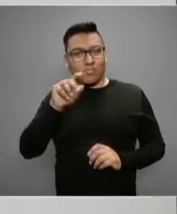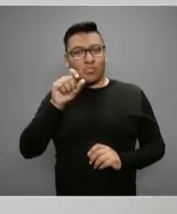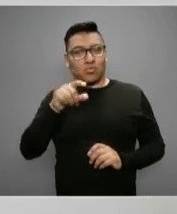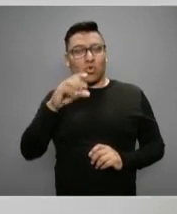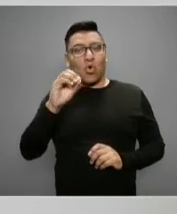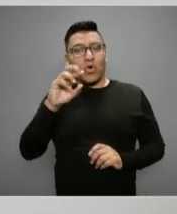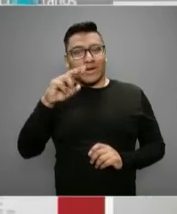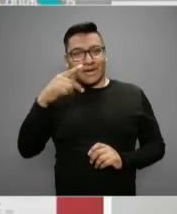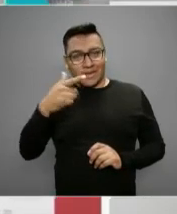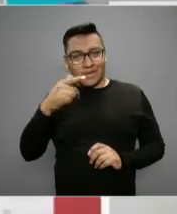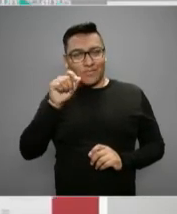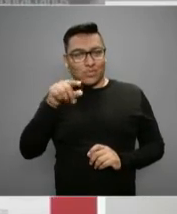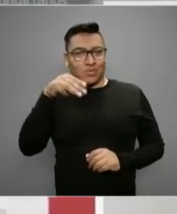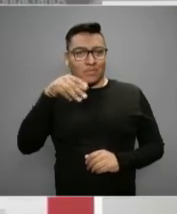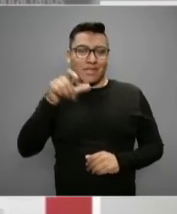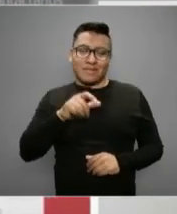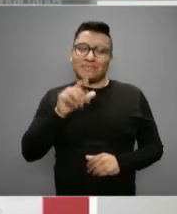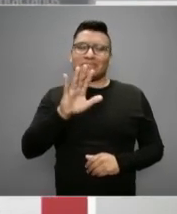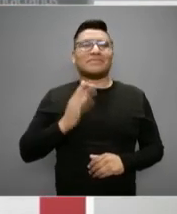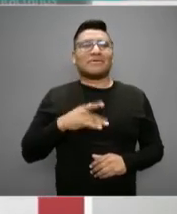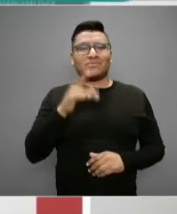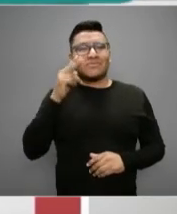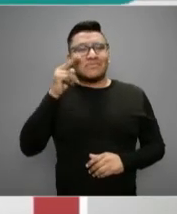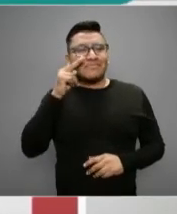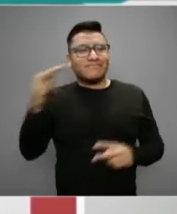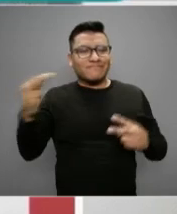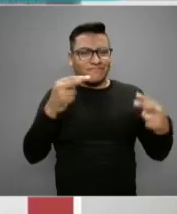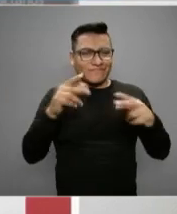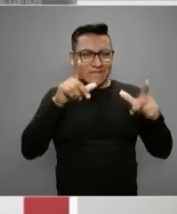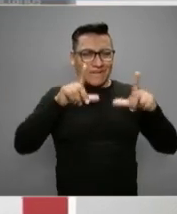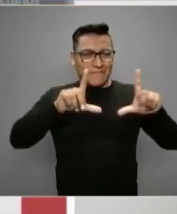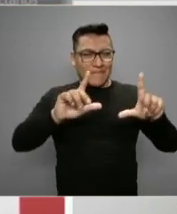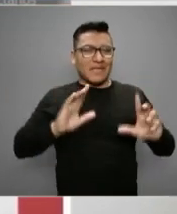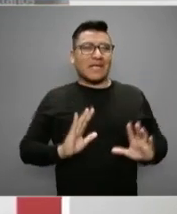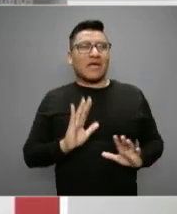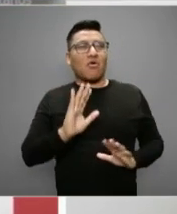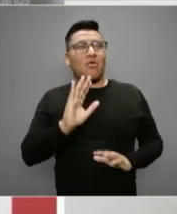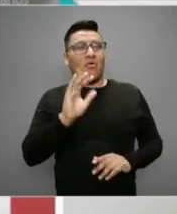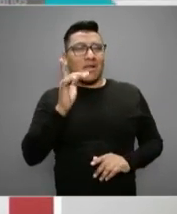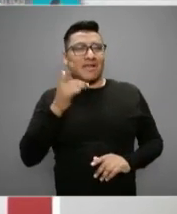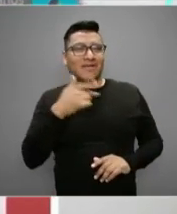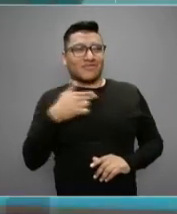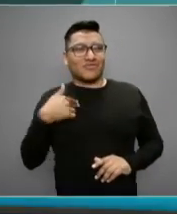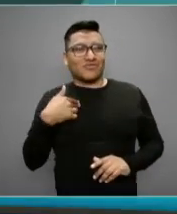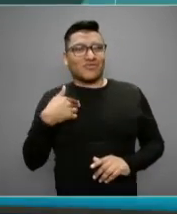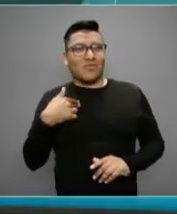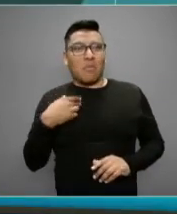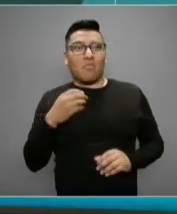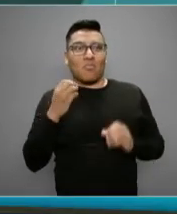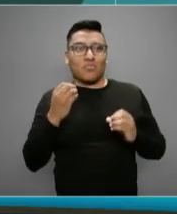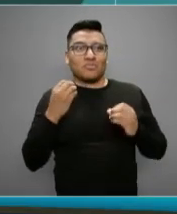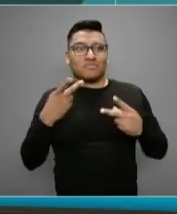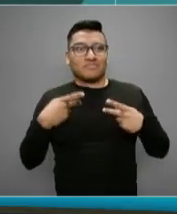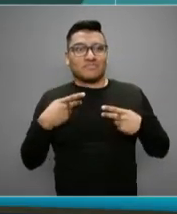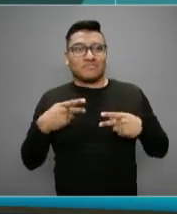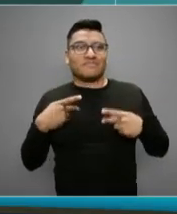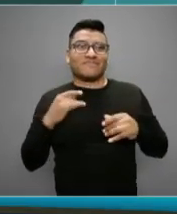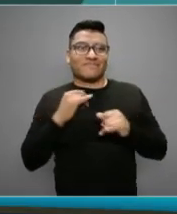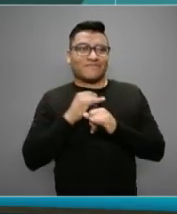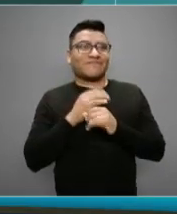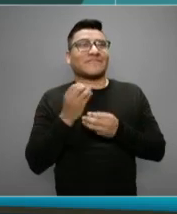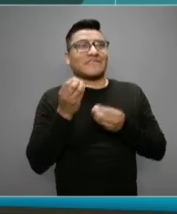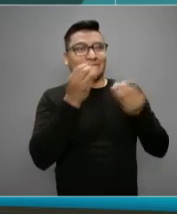www.infonavit.org.mx. Ya está esta información en pantalla, espero que no les mandemos demasiados